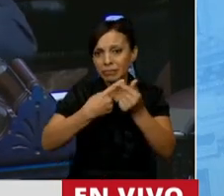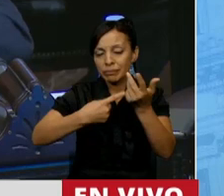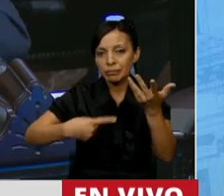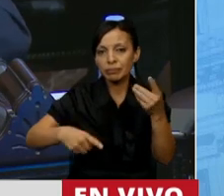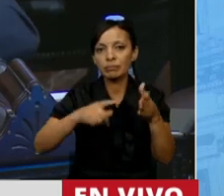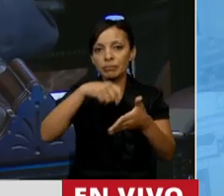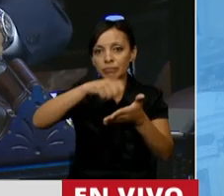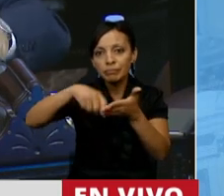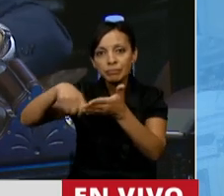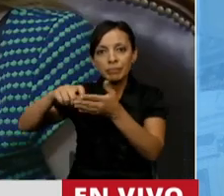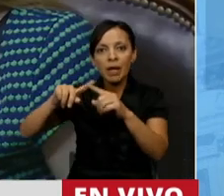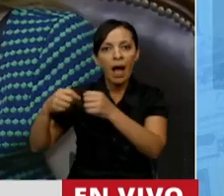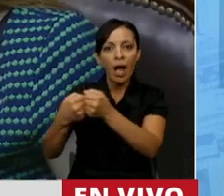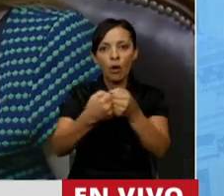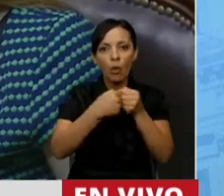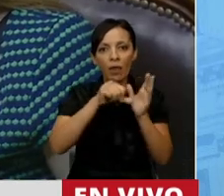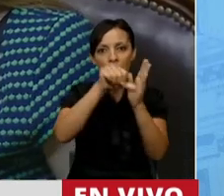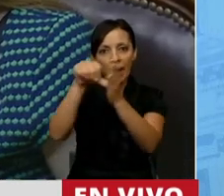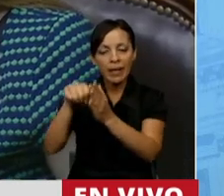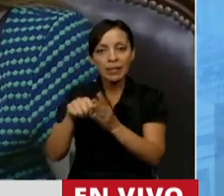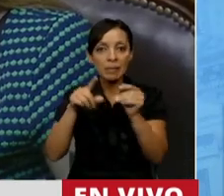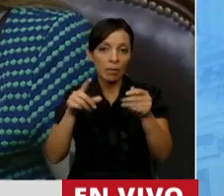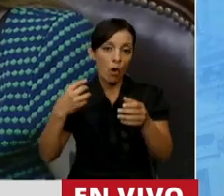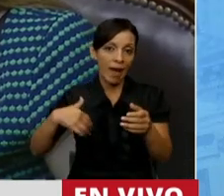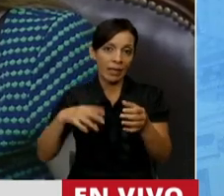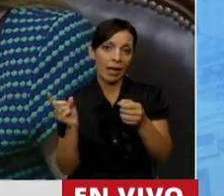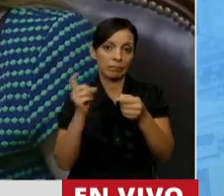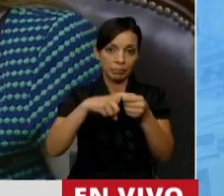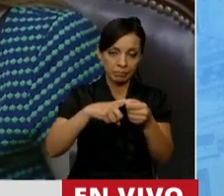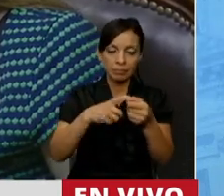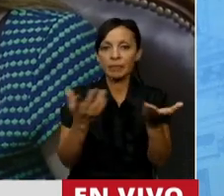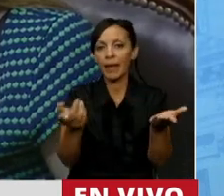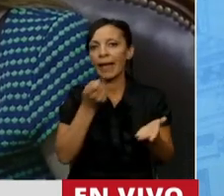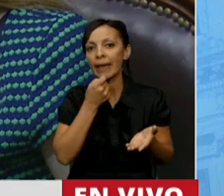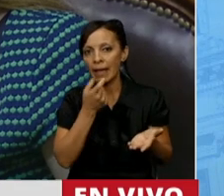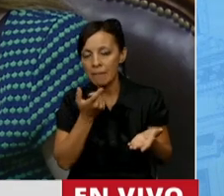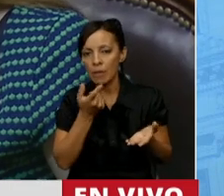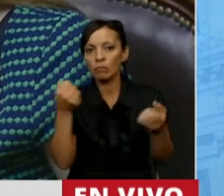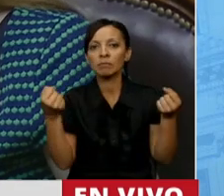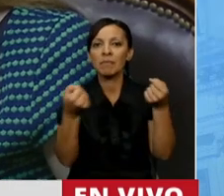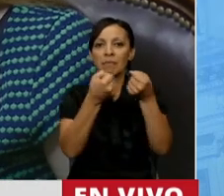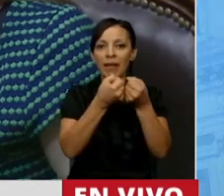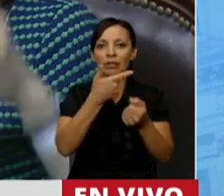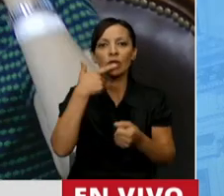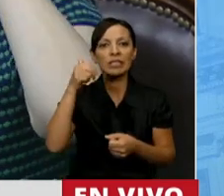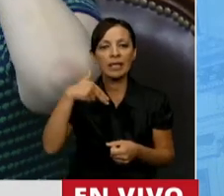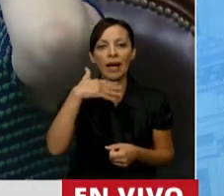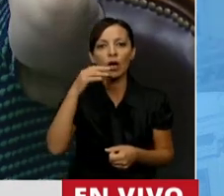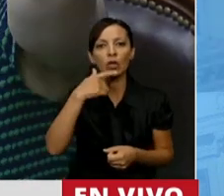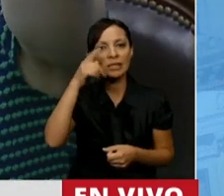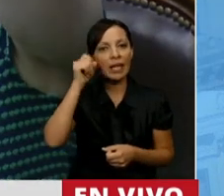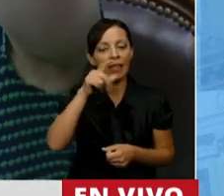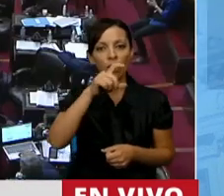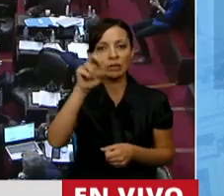tratados internacionales que han sido adheridos por nuestro país. Recordemos, por ejemplo, el Pacto de San José de Costa Rica,